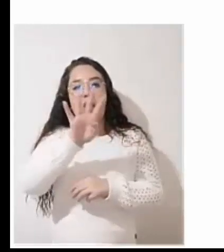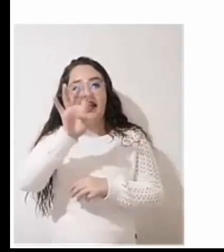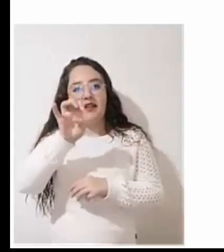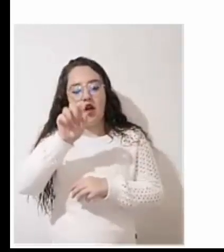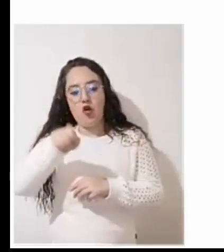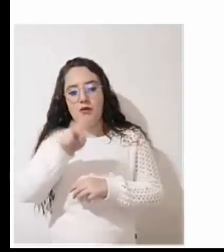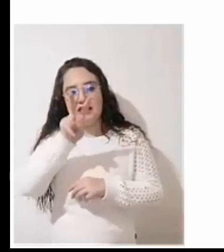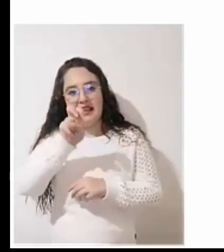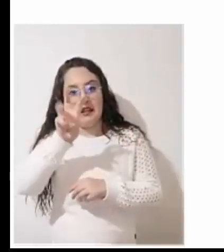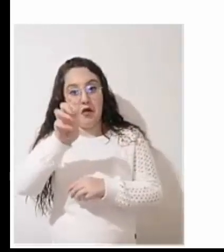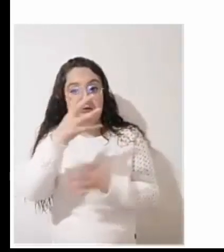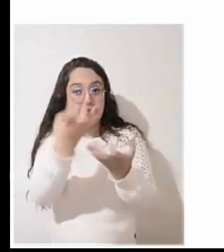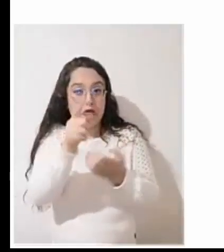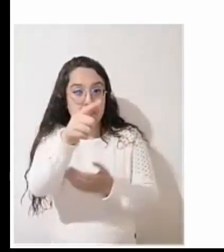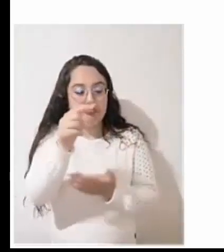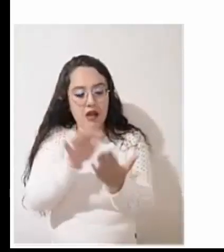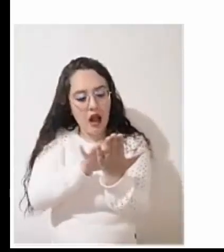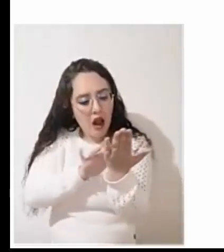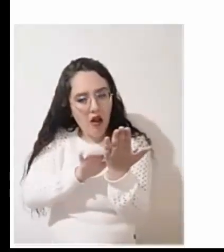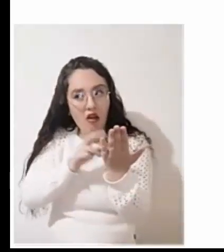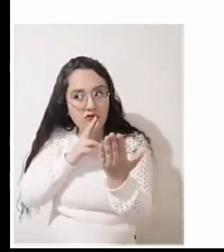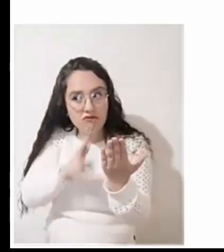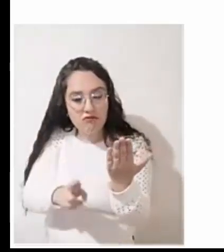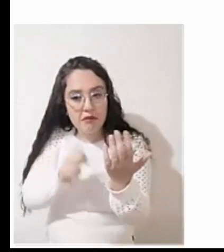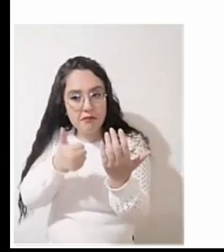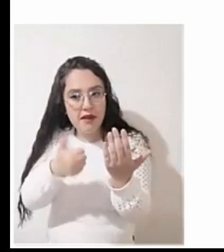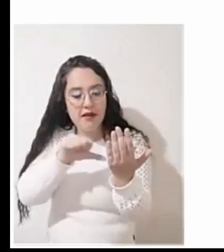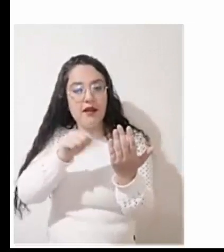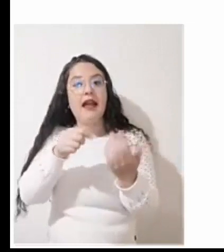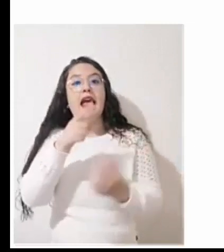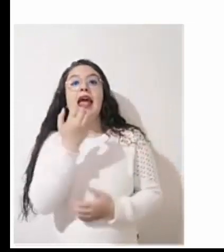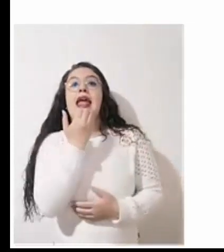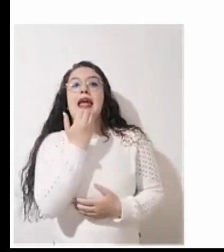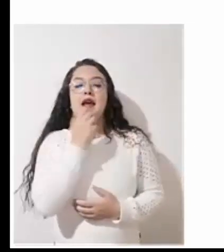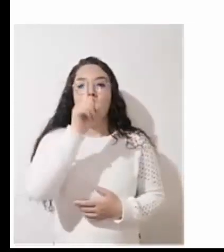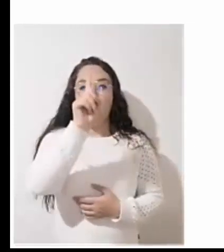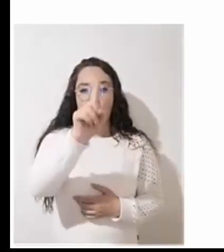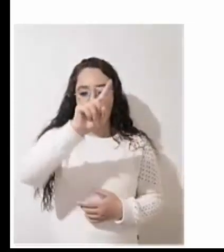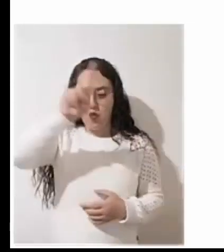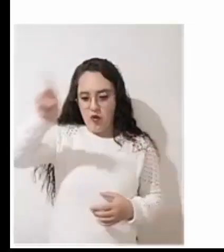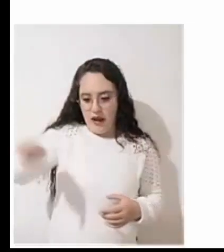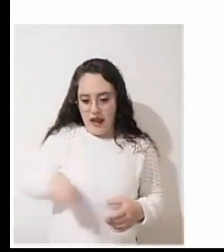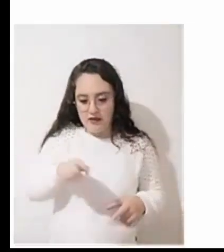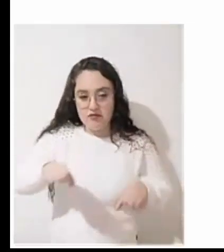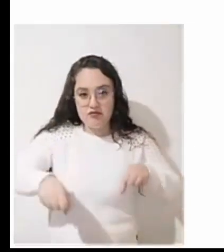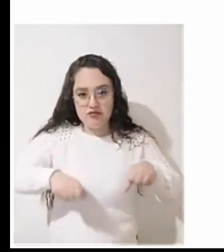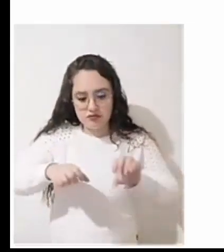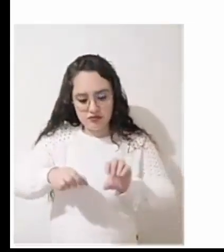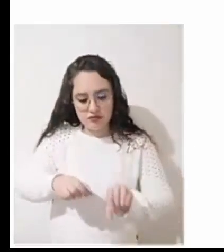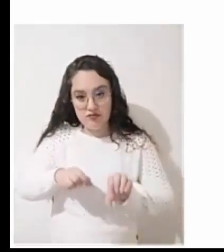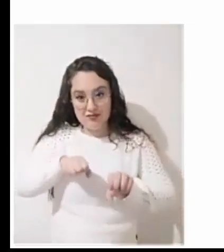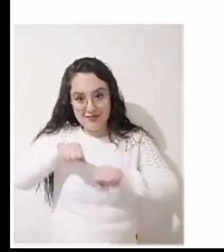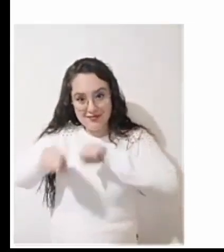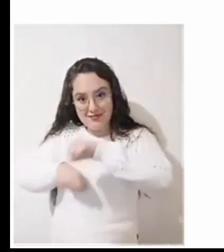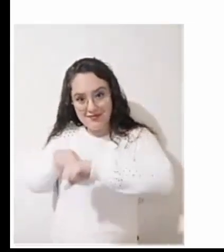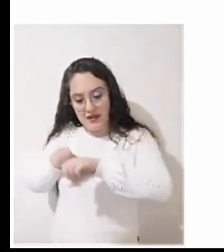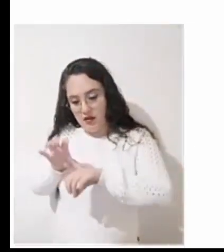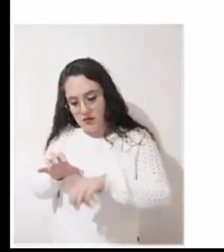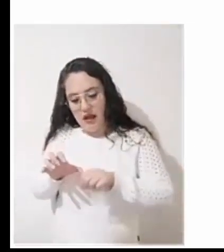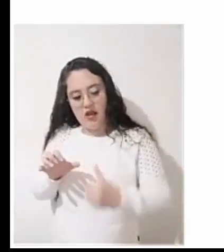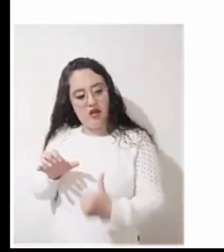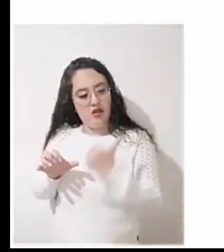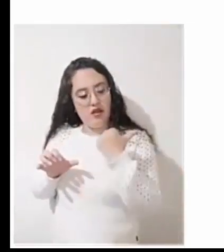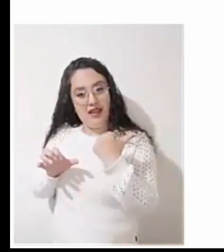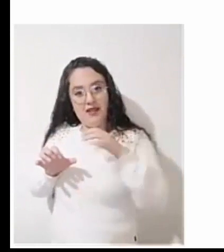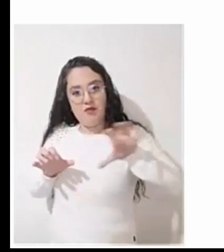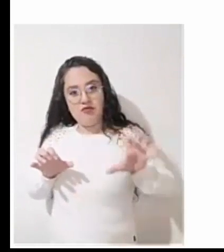549,78, lo podemos verificar en la calculadora. Es decir, por una vuelta del plato de adelante, son 2,5 vueltas del